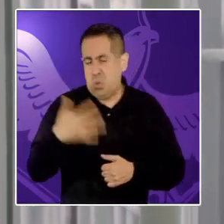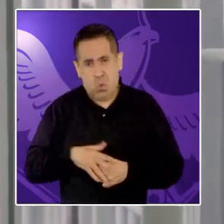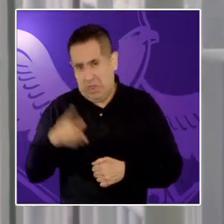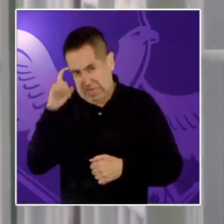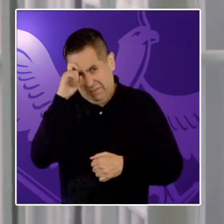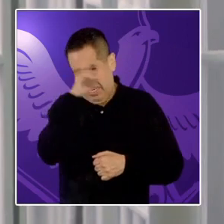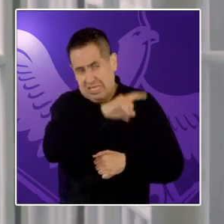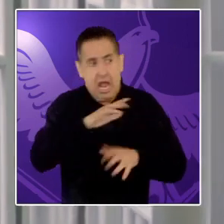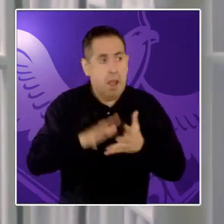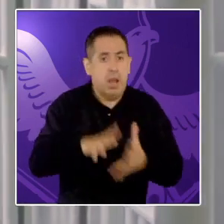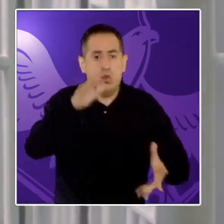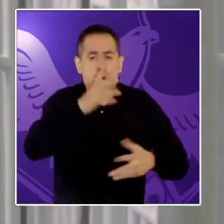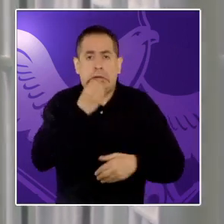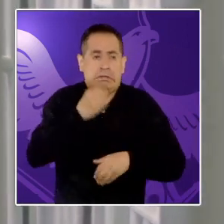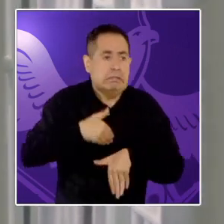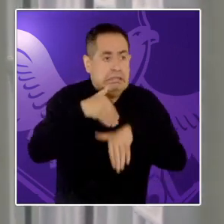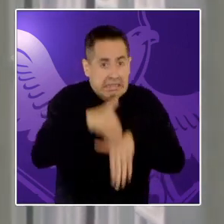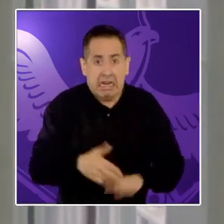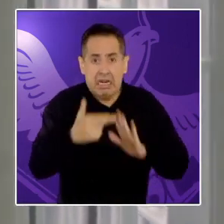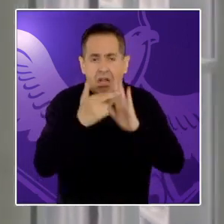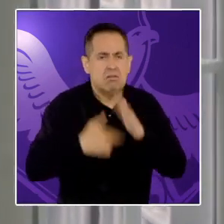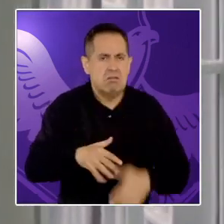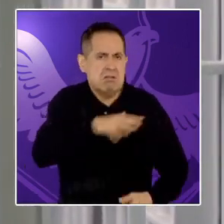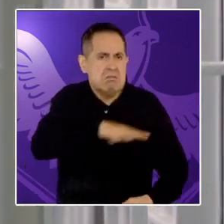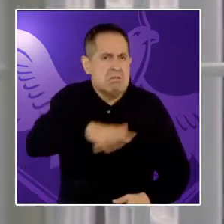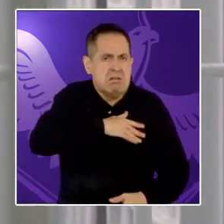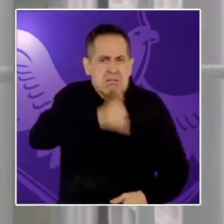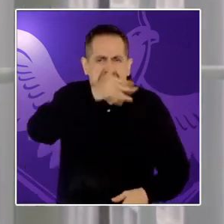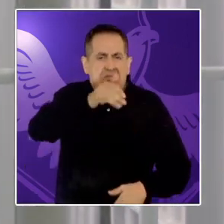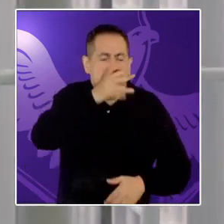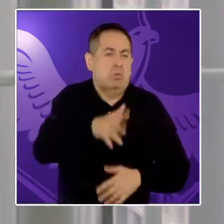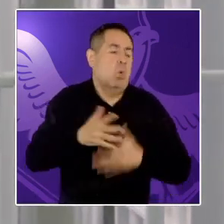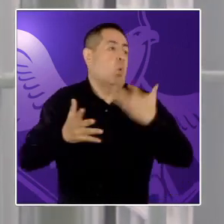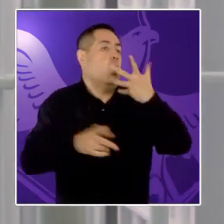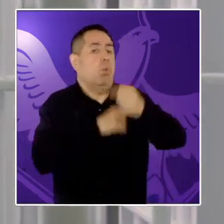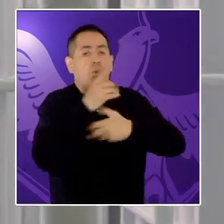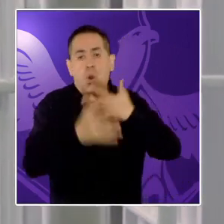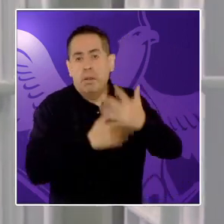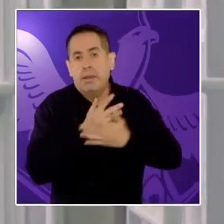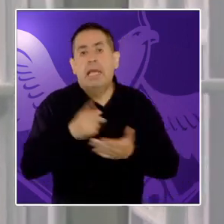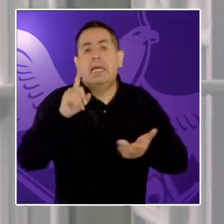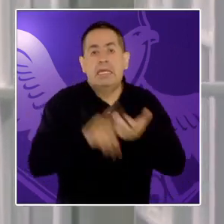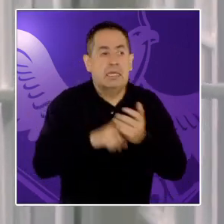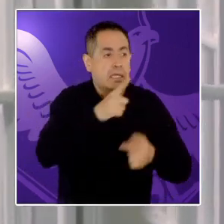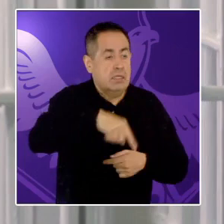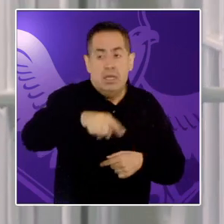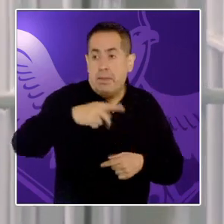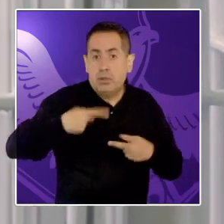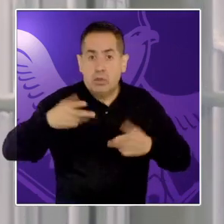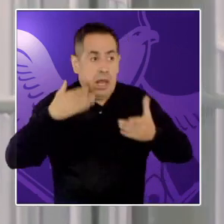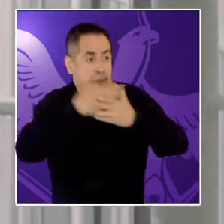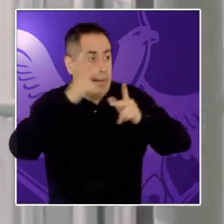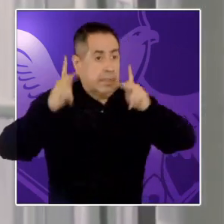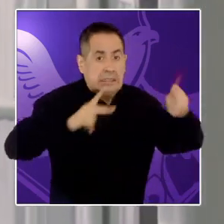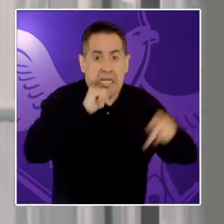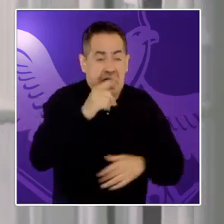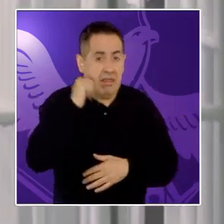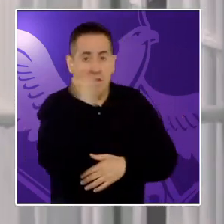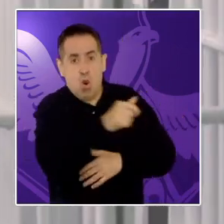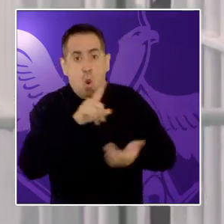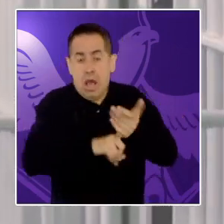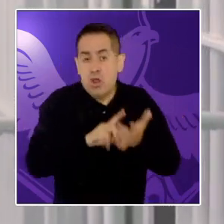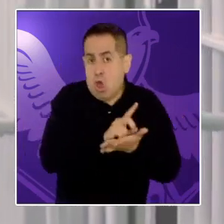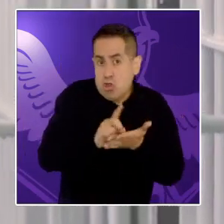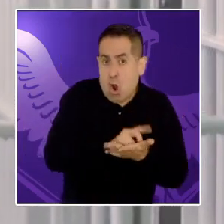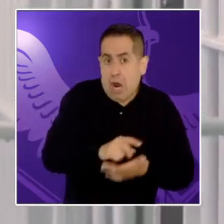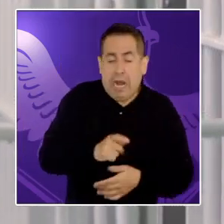10 años en la cárcel y se figura como un proceso difícil, ya que a la mayoría le cuesta trabajo acatar reglas y seguir los procedimientos. El problema mayor es